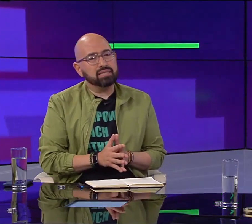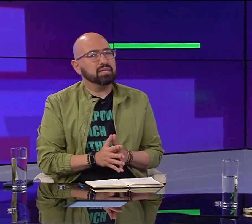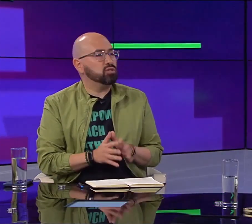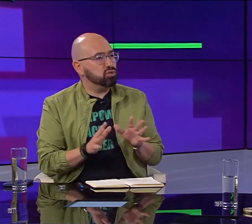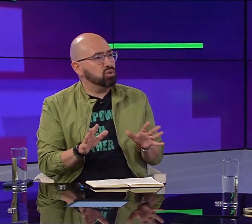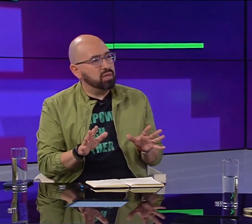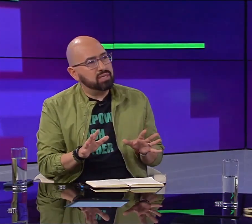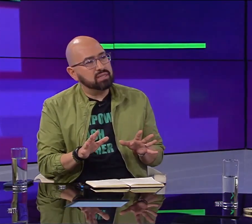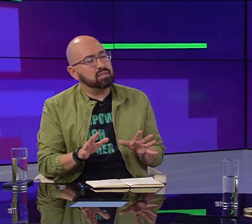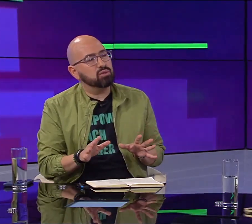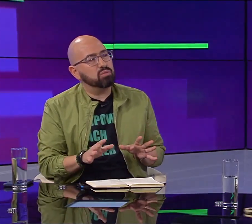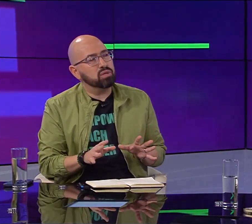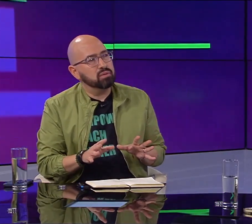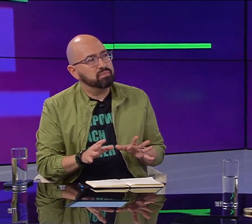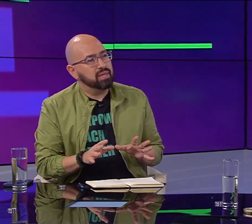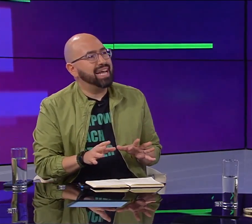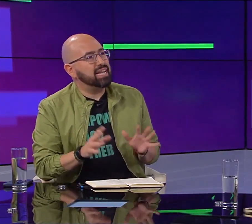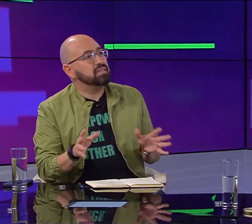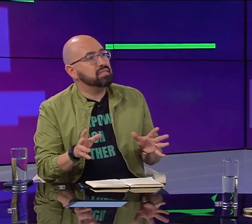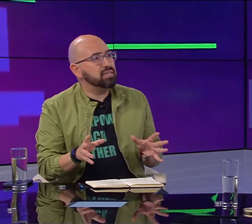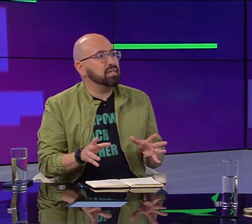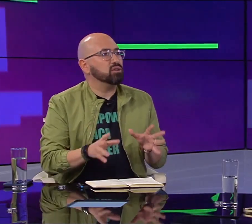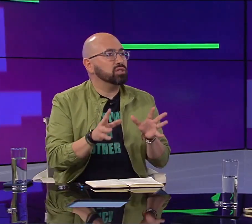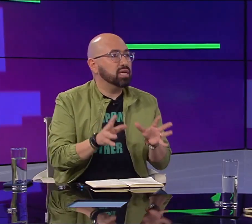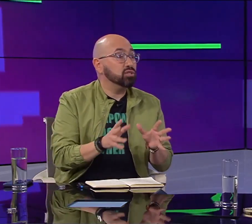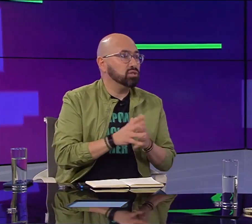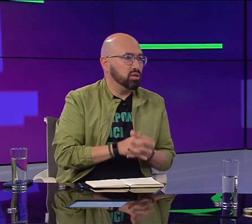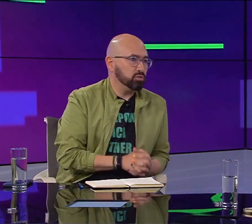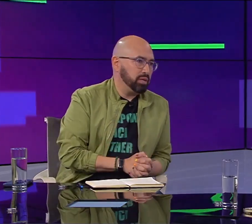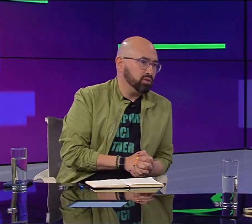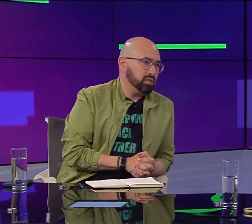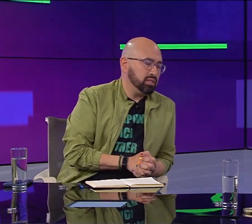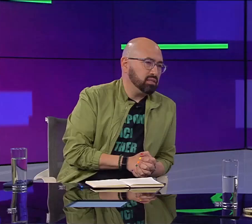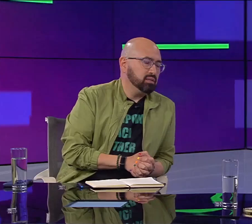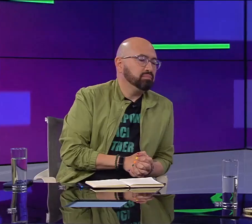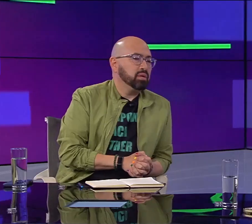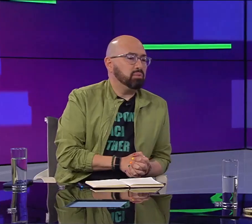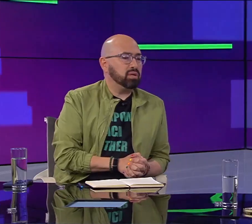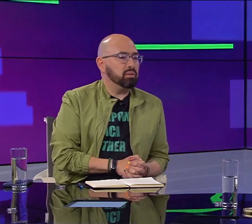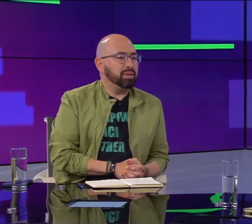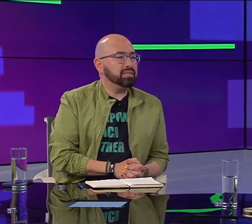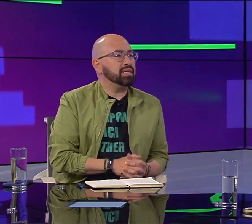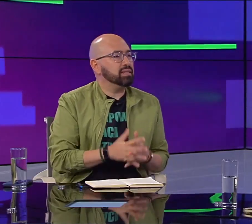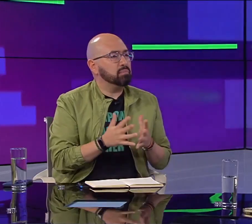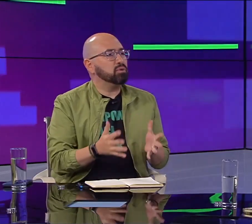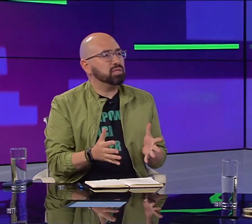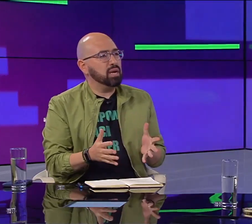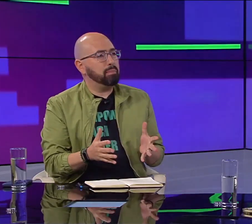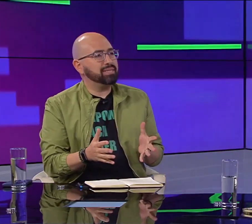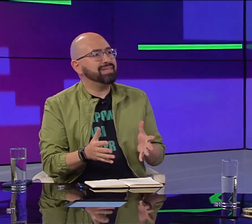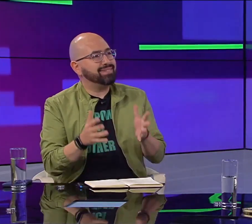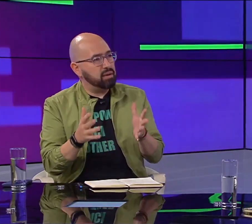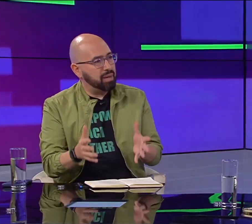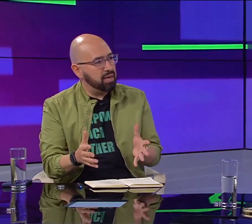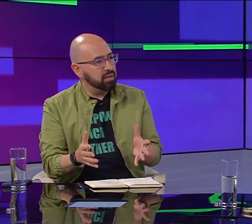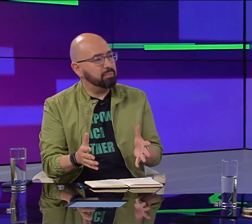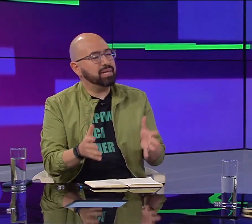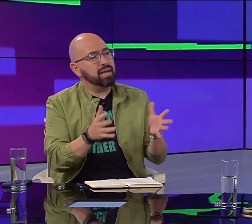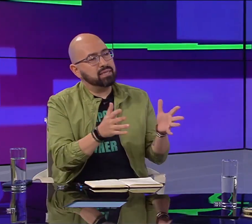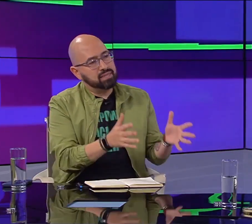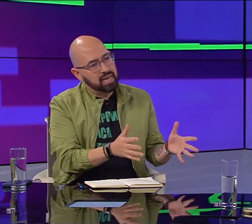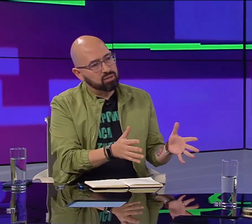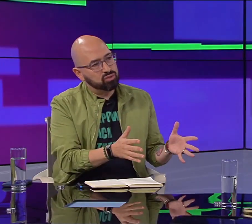me parece, y yo soy en ese sentido muy garantista de los derechos de los periodistas, porque me parece que de por sí la pasan tan